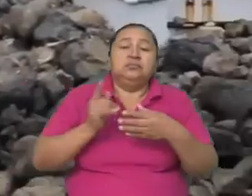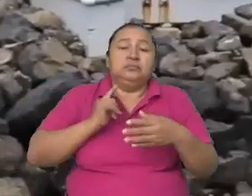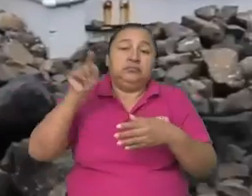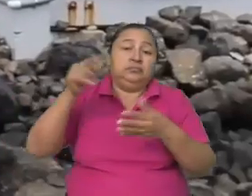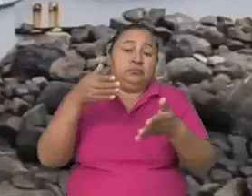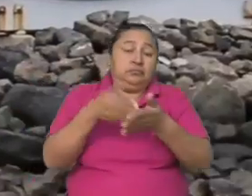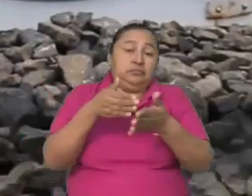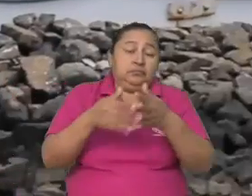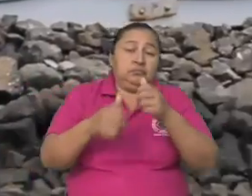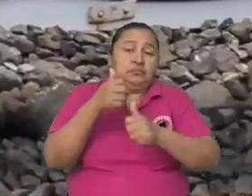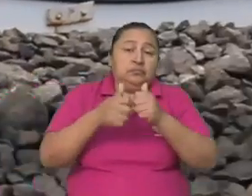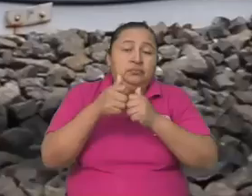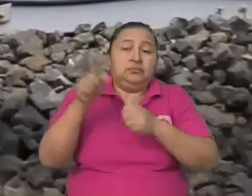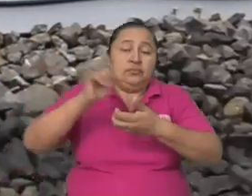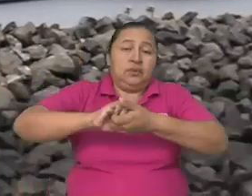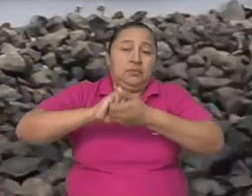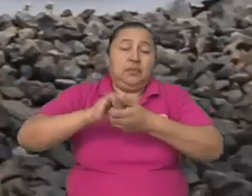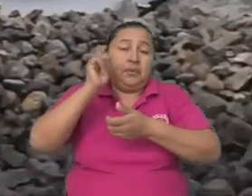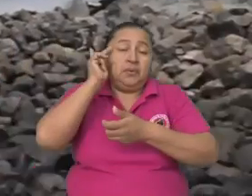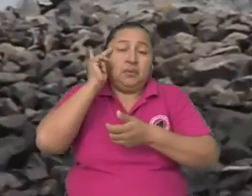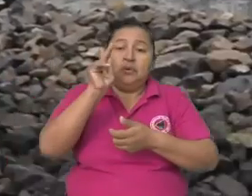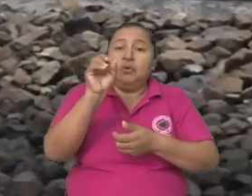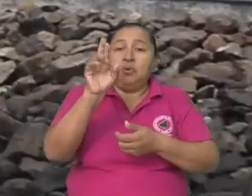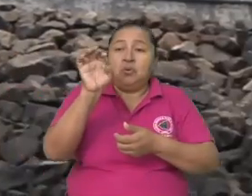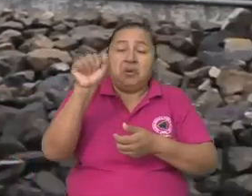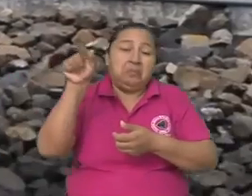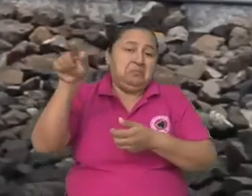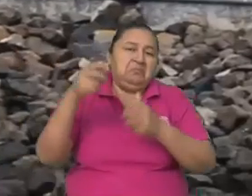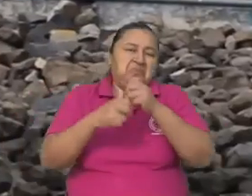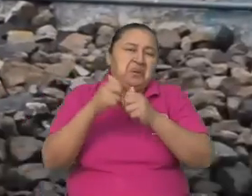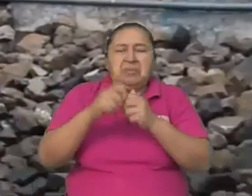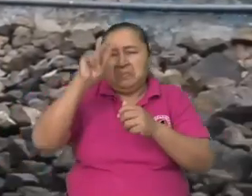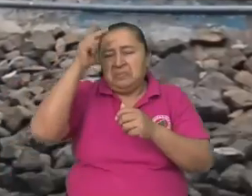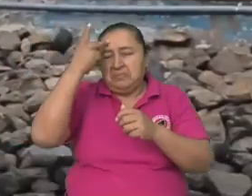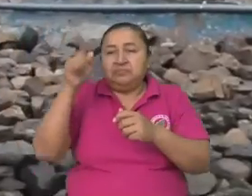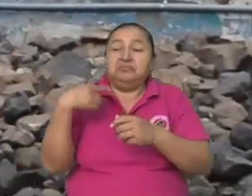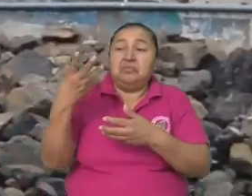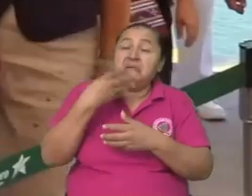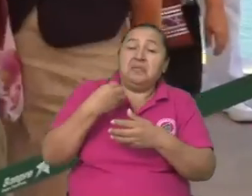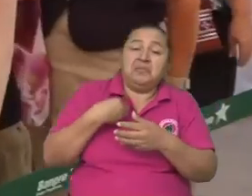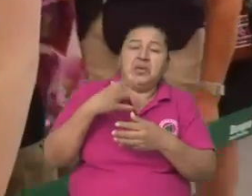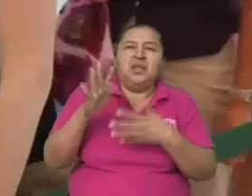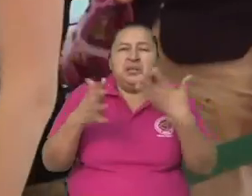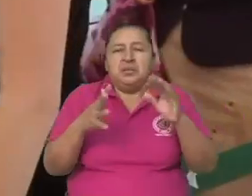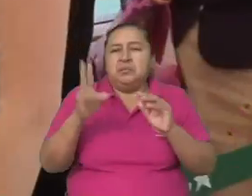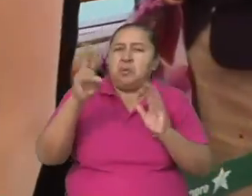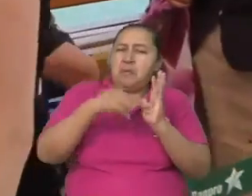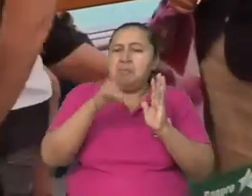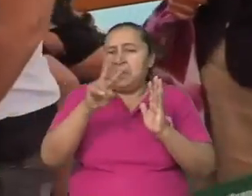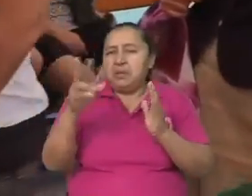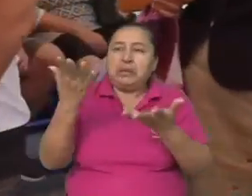problemas allá los amigos de Corea, problemas ahí políticos. Y nos dijeron que en el 2022 iban a